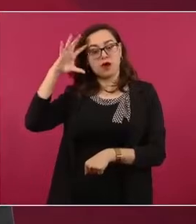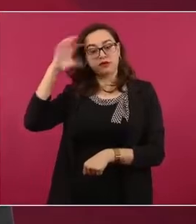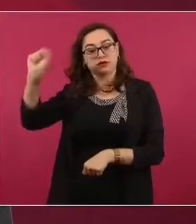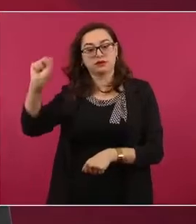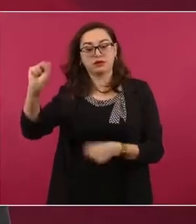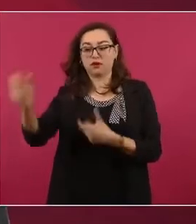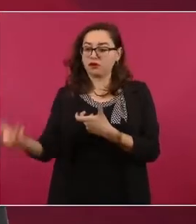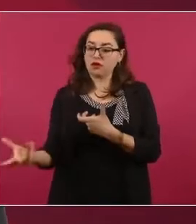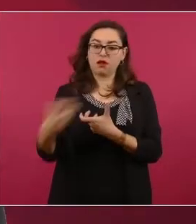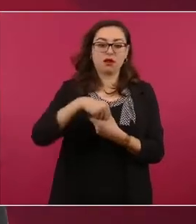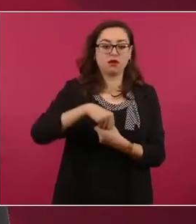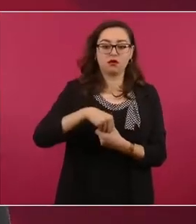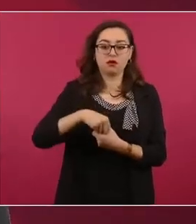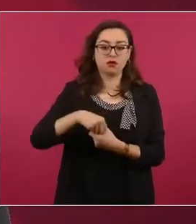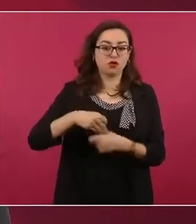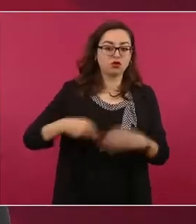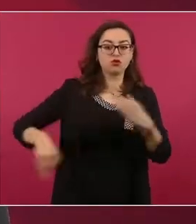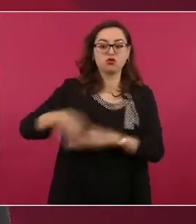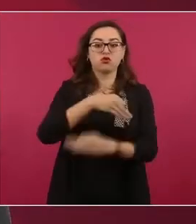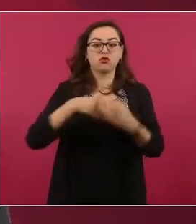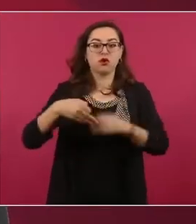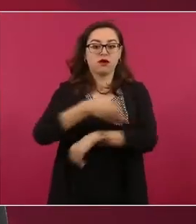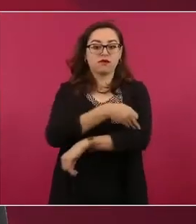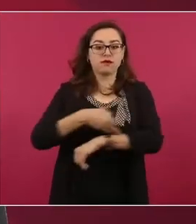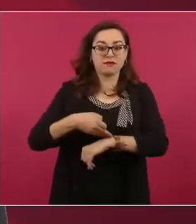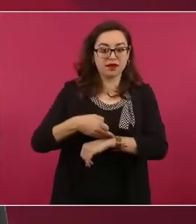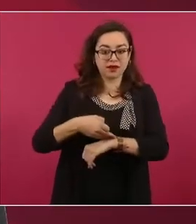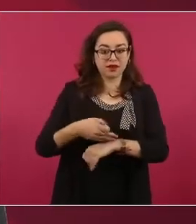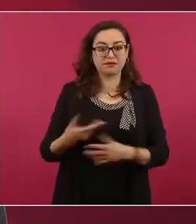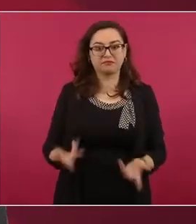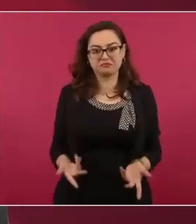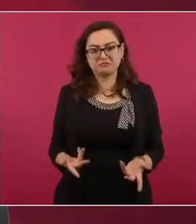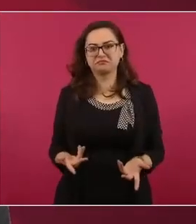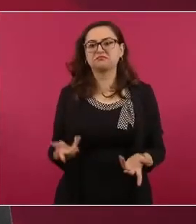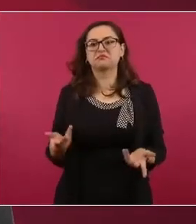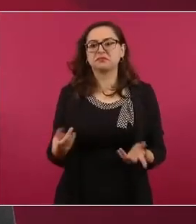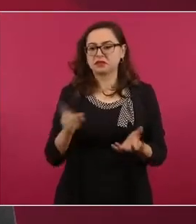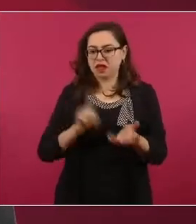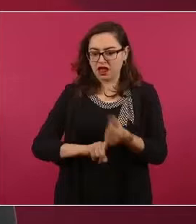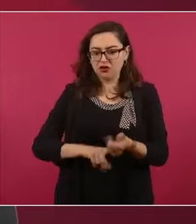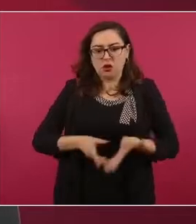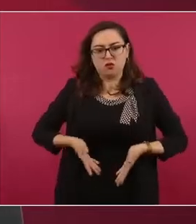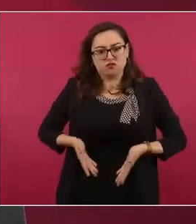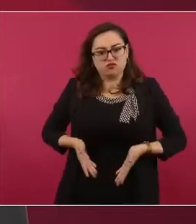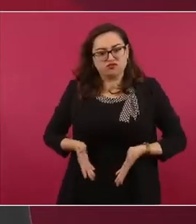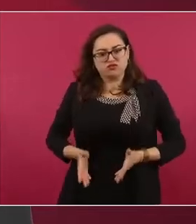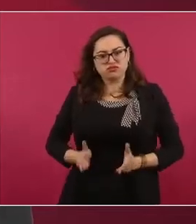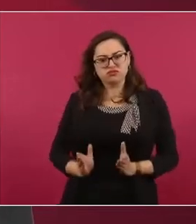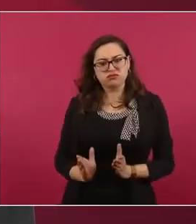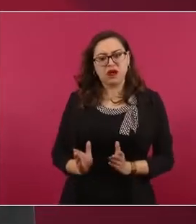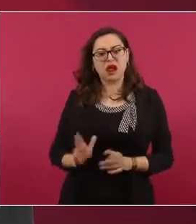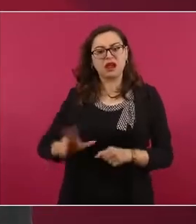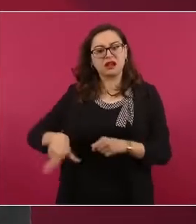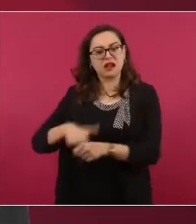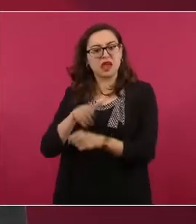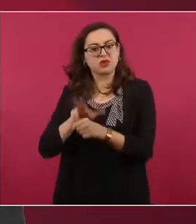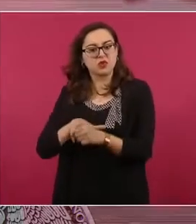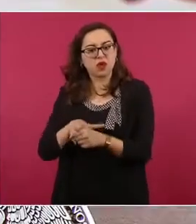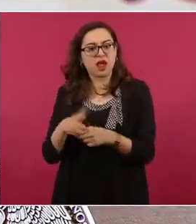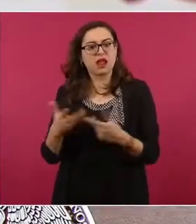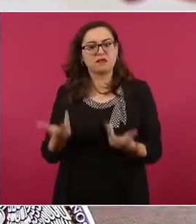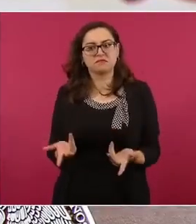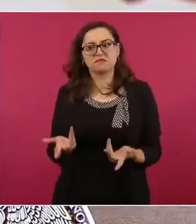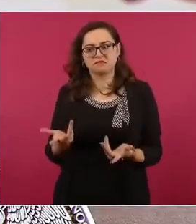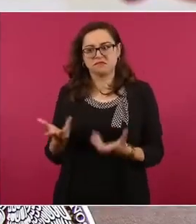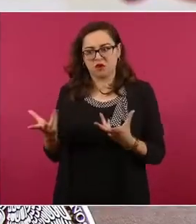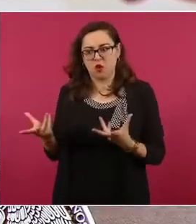conjunto. En la práctica del parto en condiciones técnicas es muy característico que se excluye